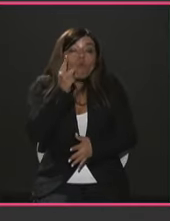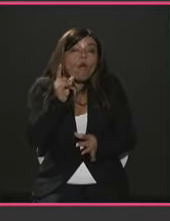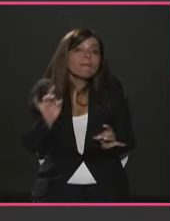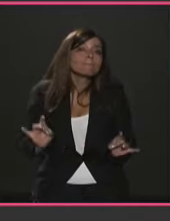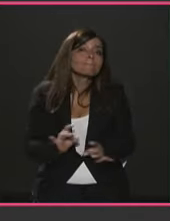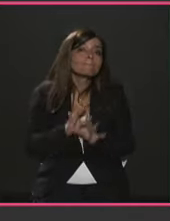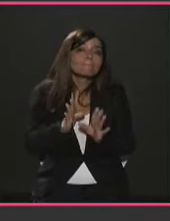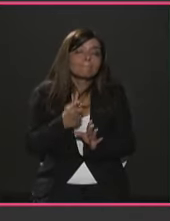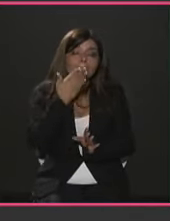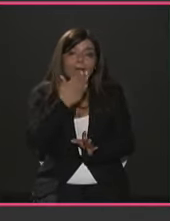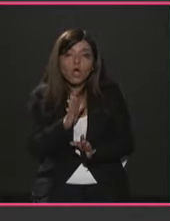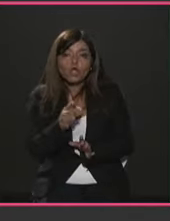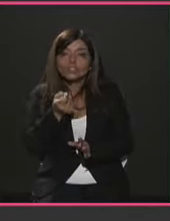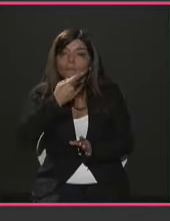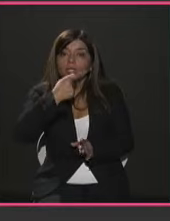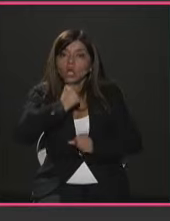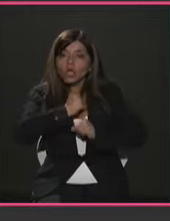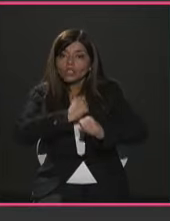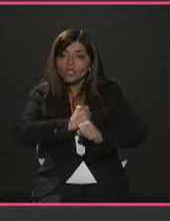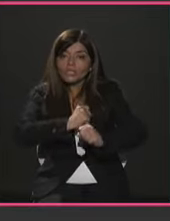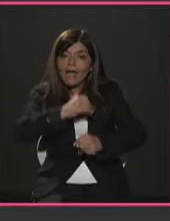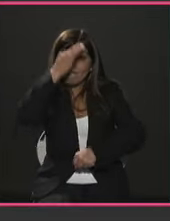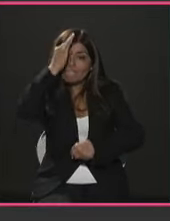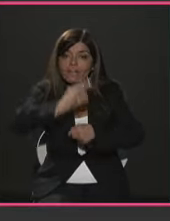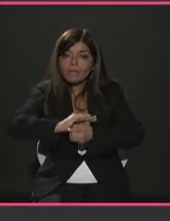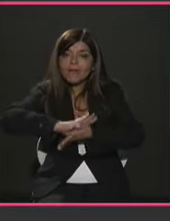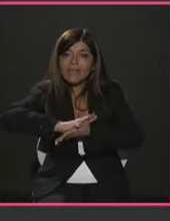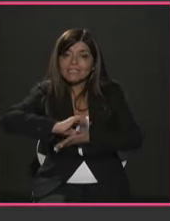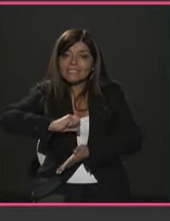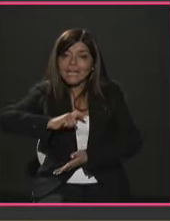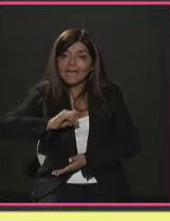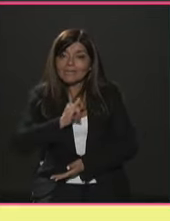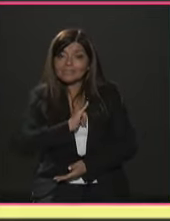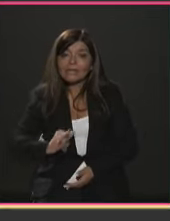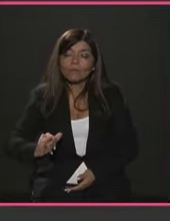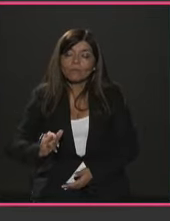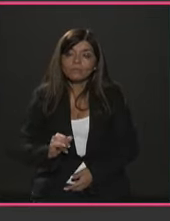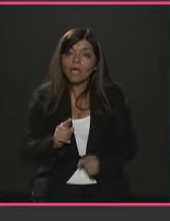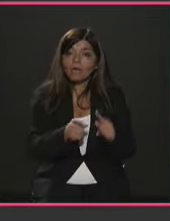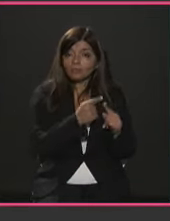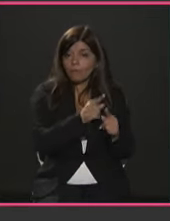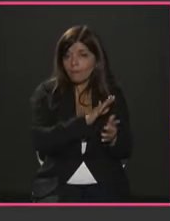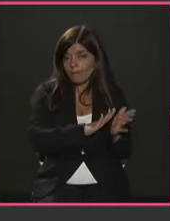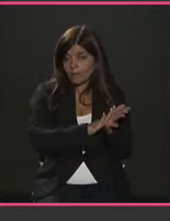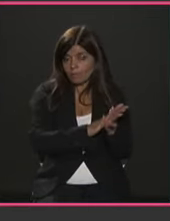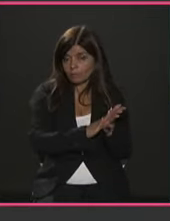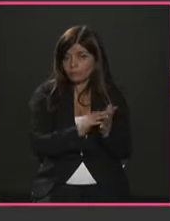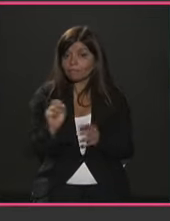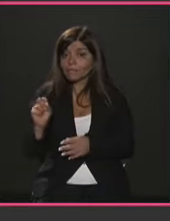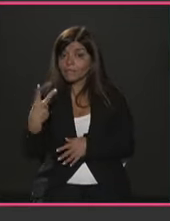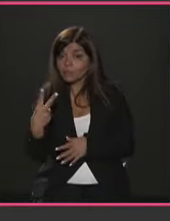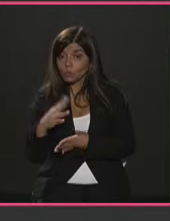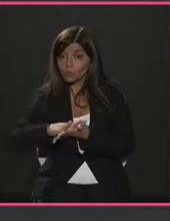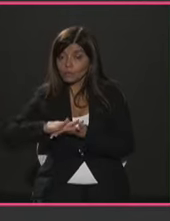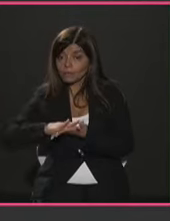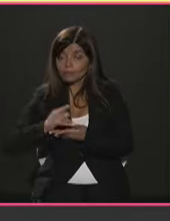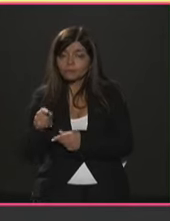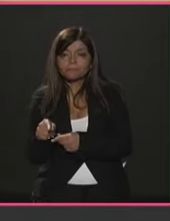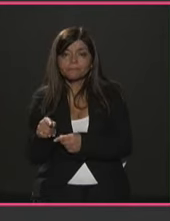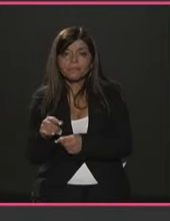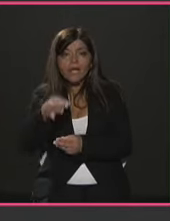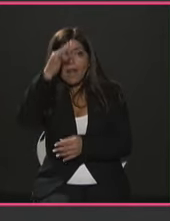quizás el medicamento contra la enfermedad de chaga más tarde ese es un primer ejemplo segundo ejemplo la